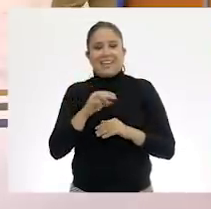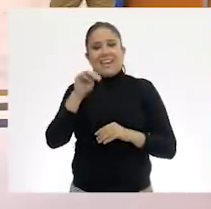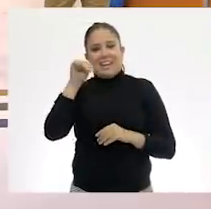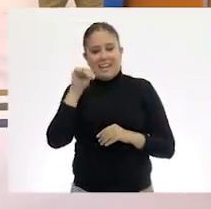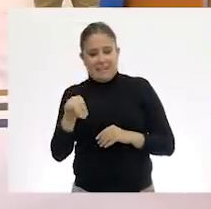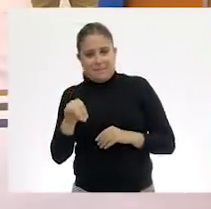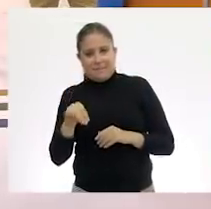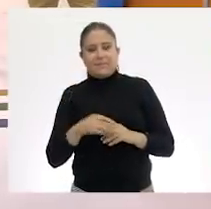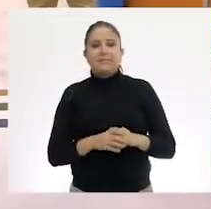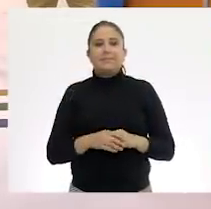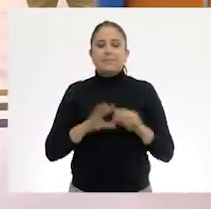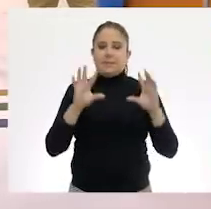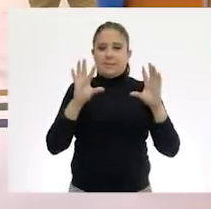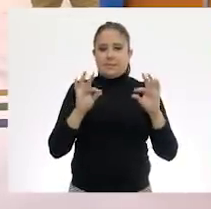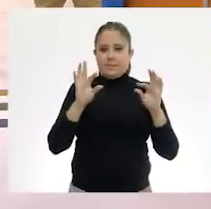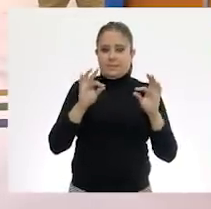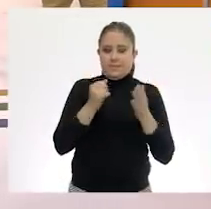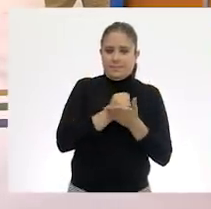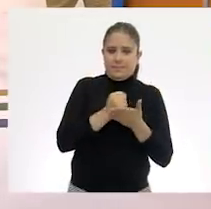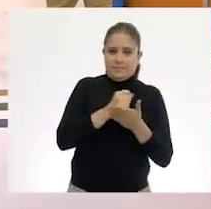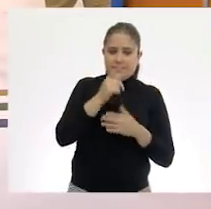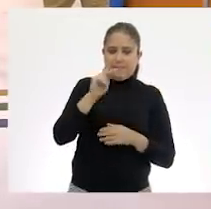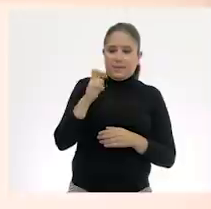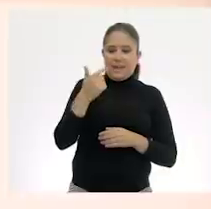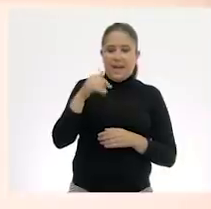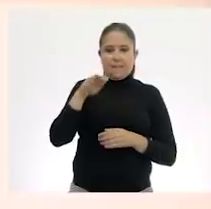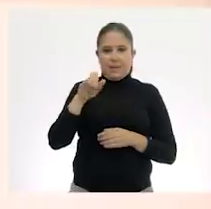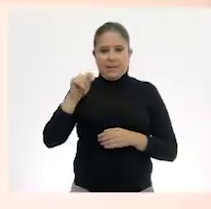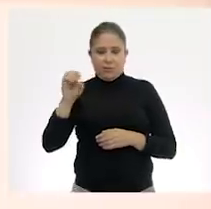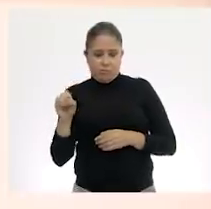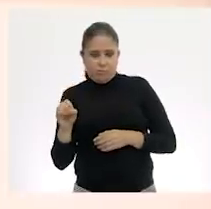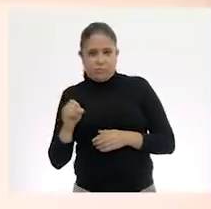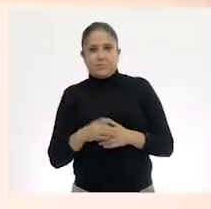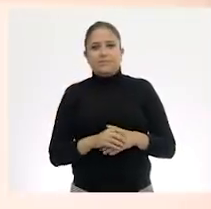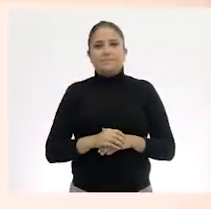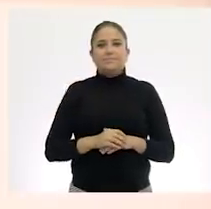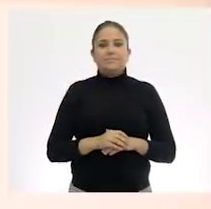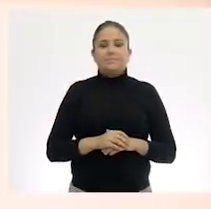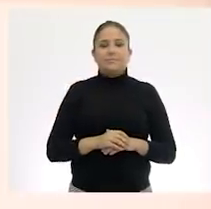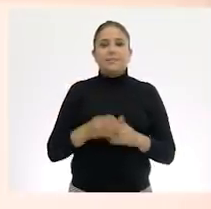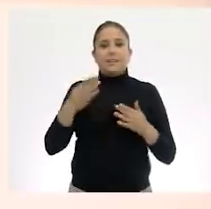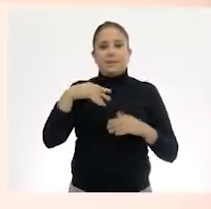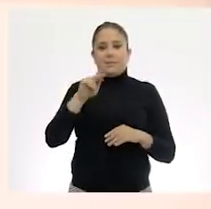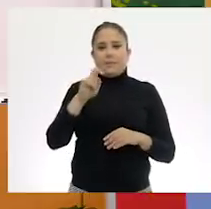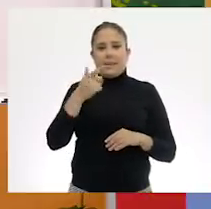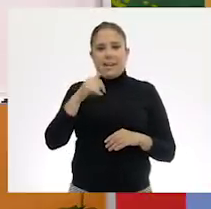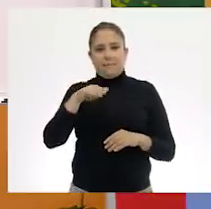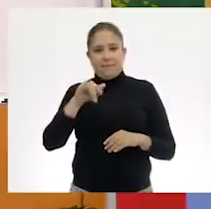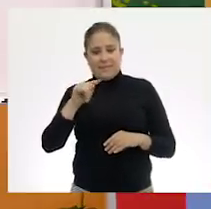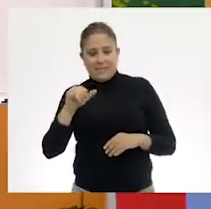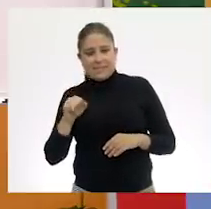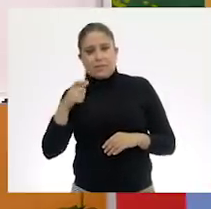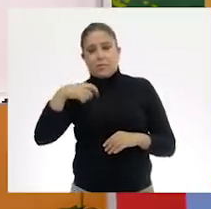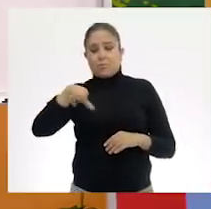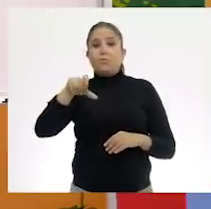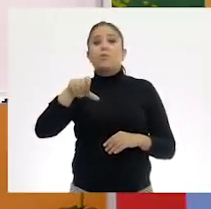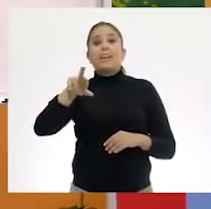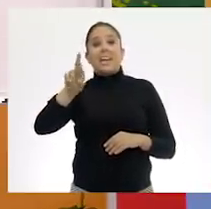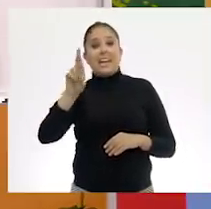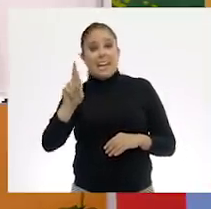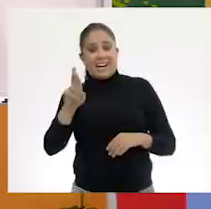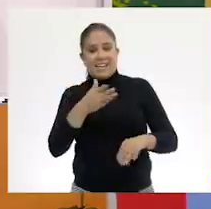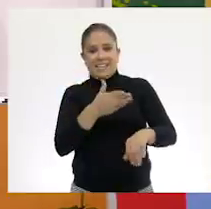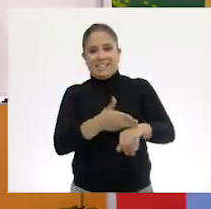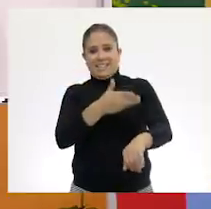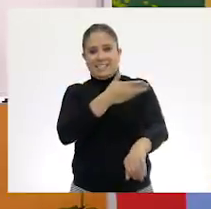M. Entonces, pegamento, pegamento va antes de pegatinas. Pegatinas. Q no hay, R sí, que es la